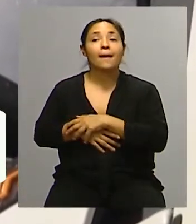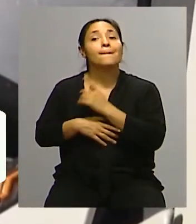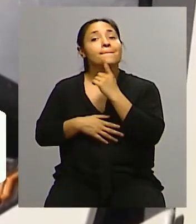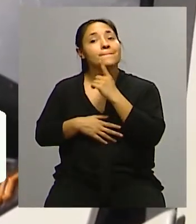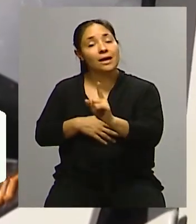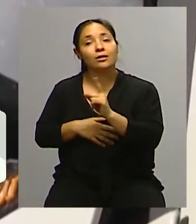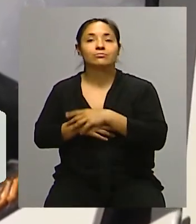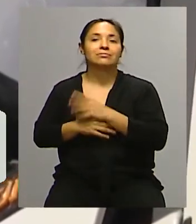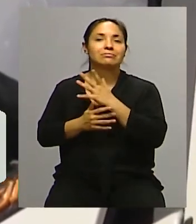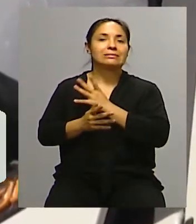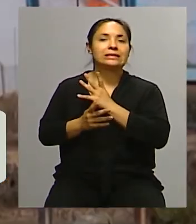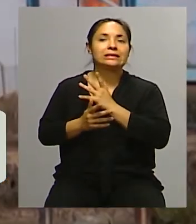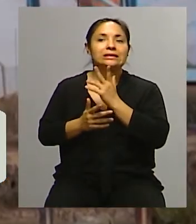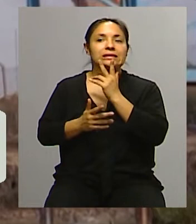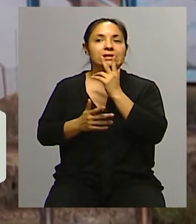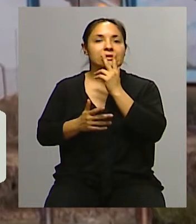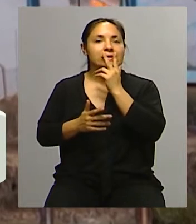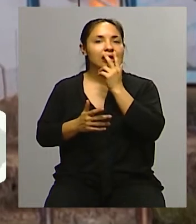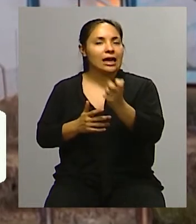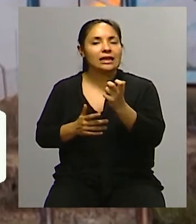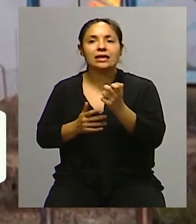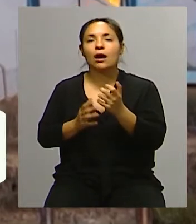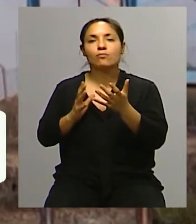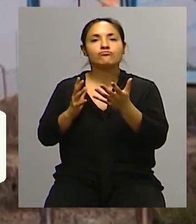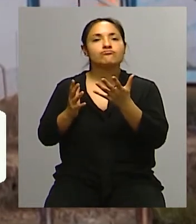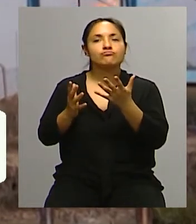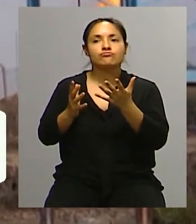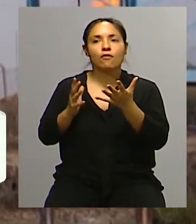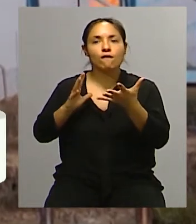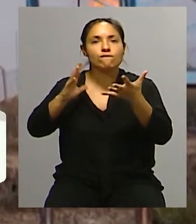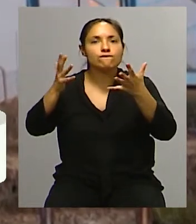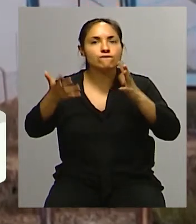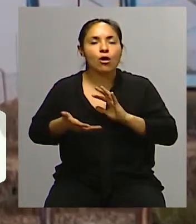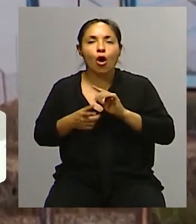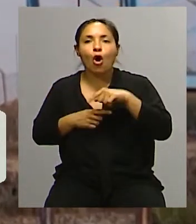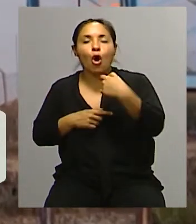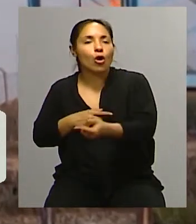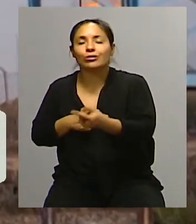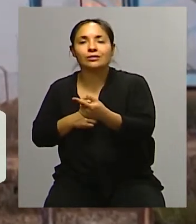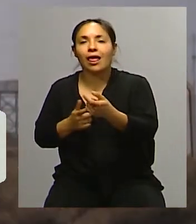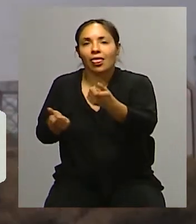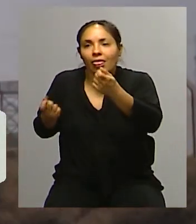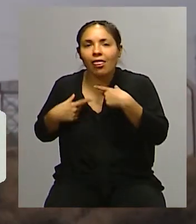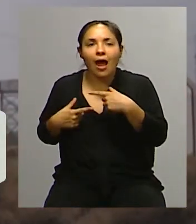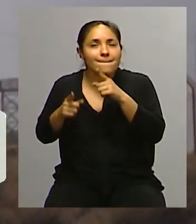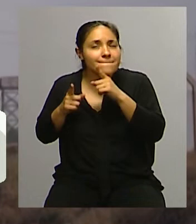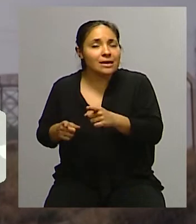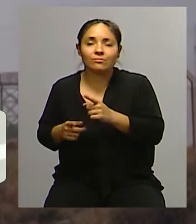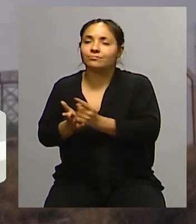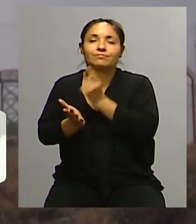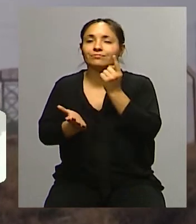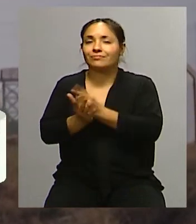esta sed de energía civilizatoria no hay otra fuente que realmente pueda proveerla. Y entonces ahí sí coincido con